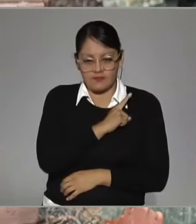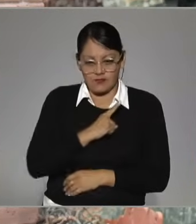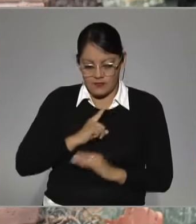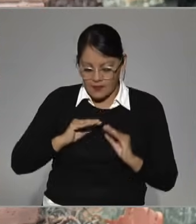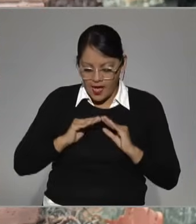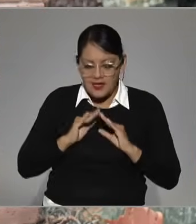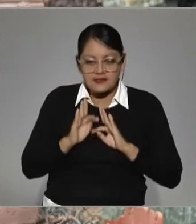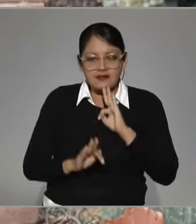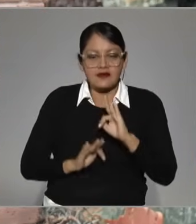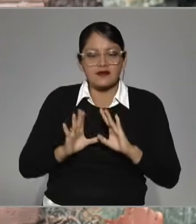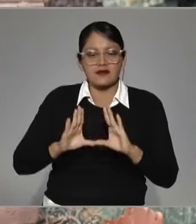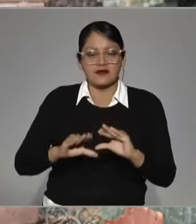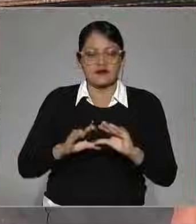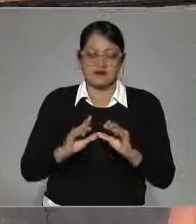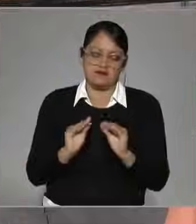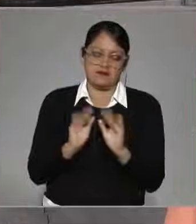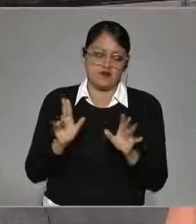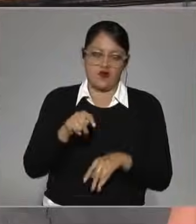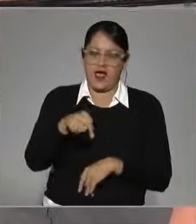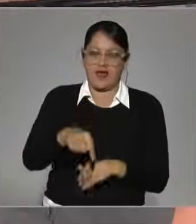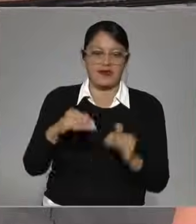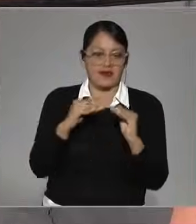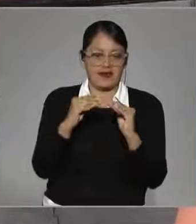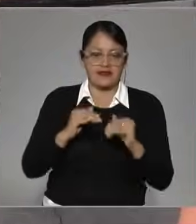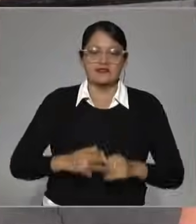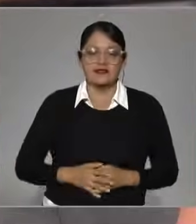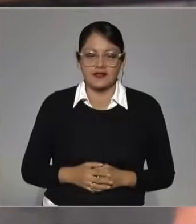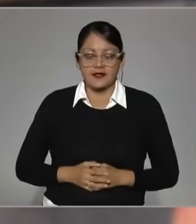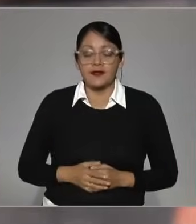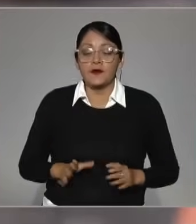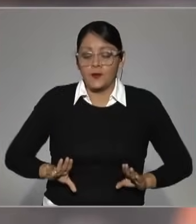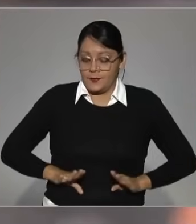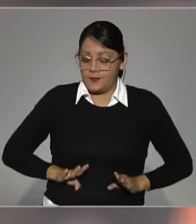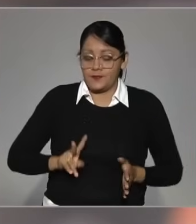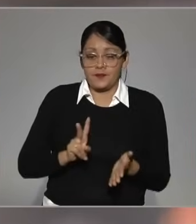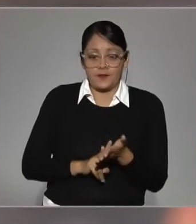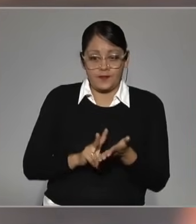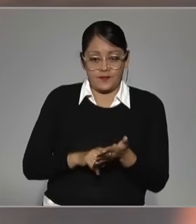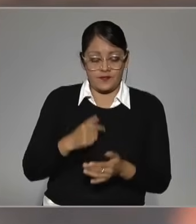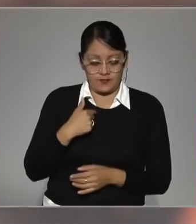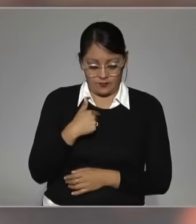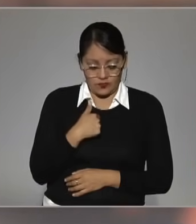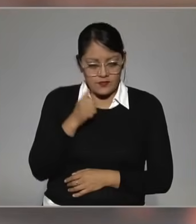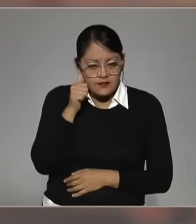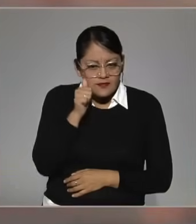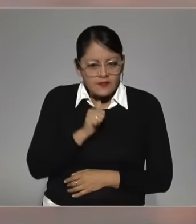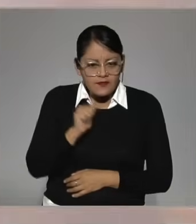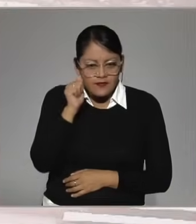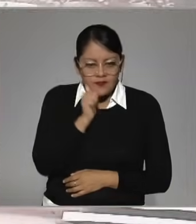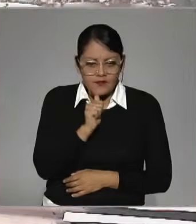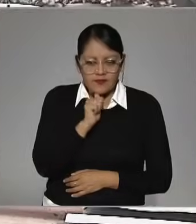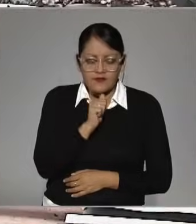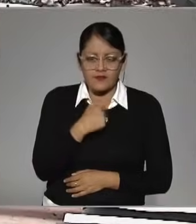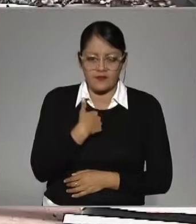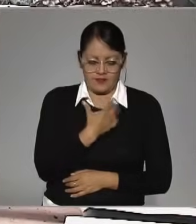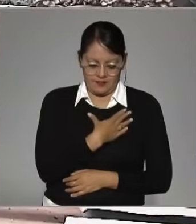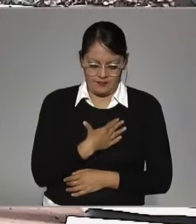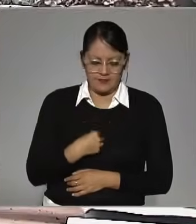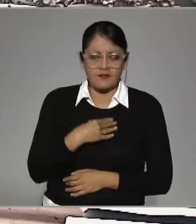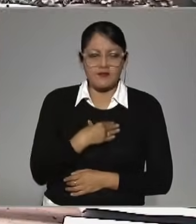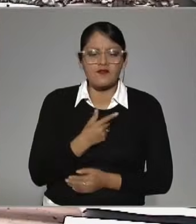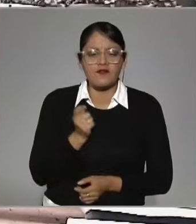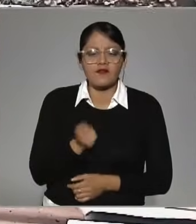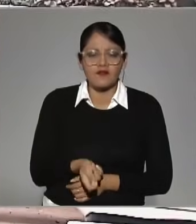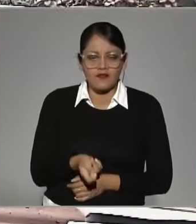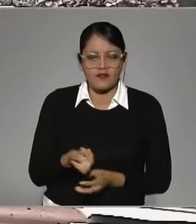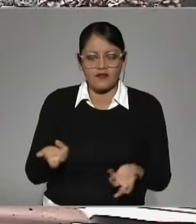casa, definitivamente en la casa. Los valores que yo siempre traté de inculcar en mis hijos